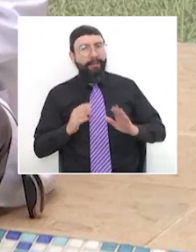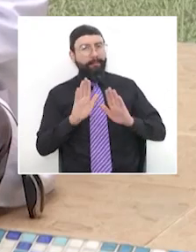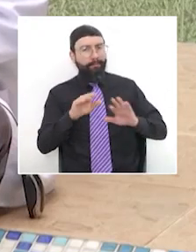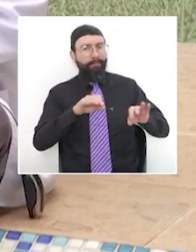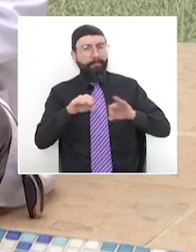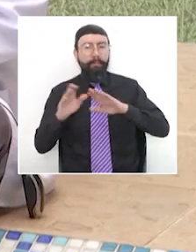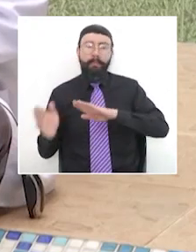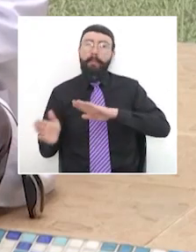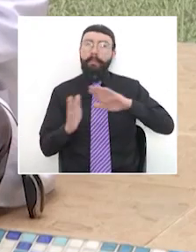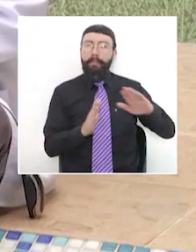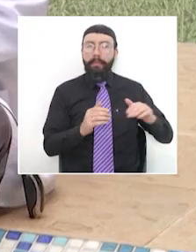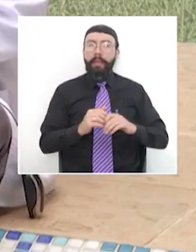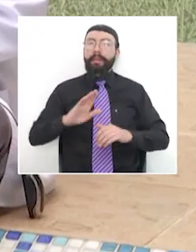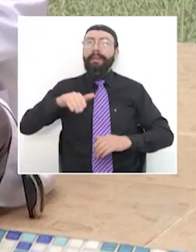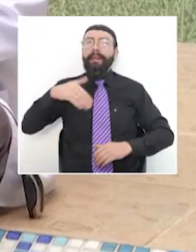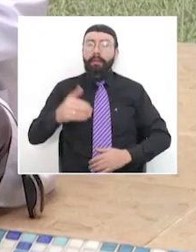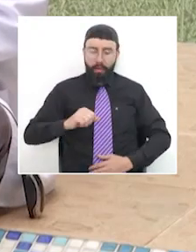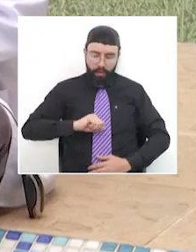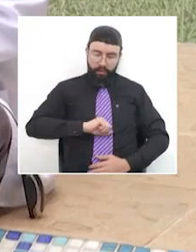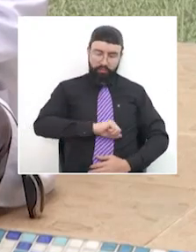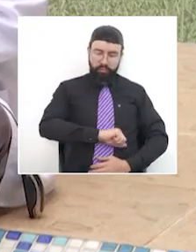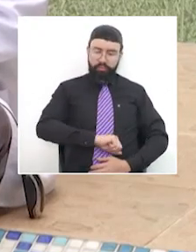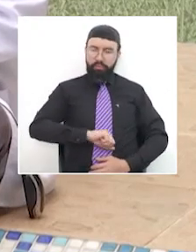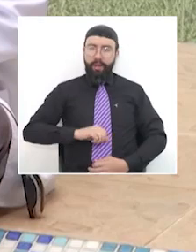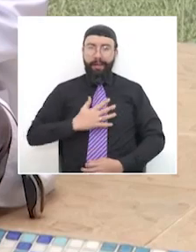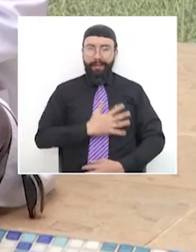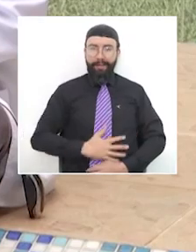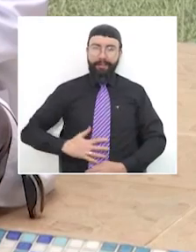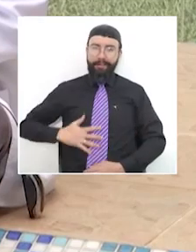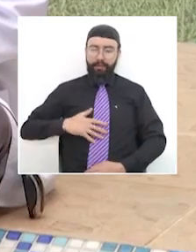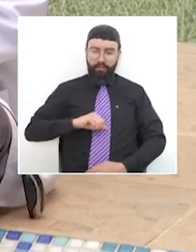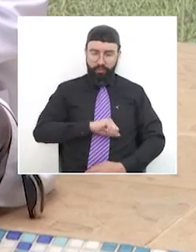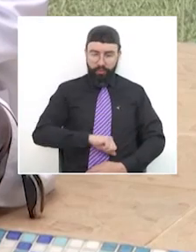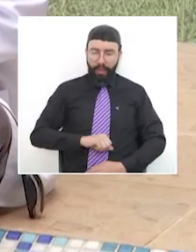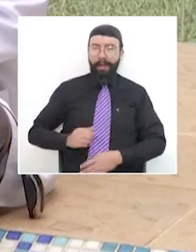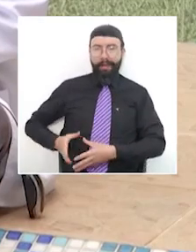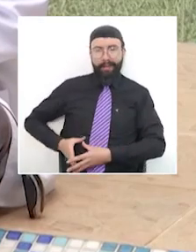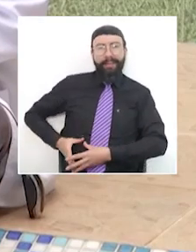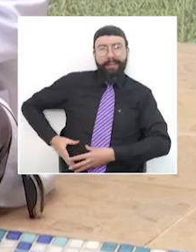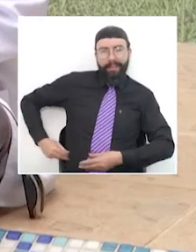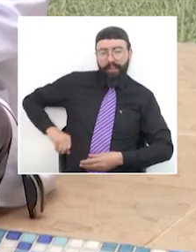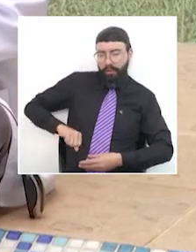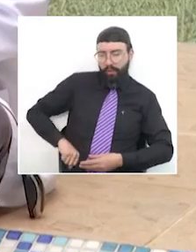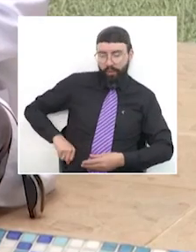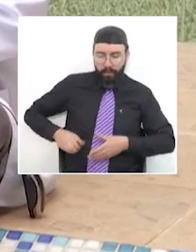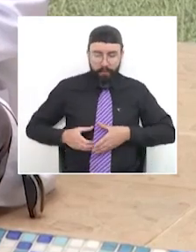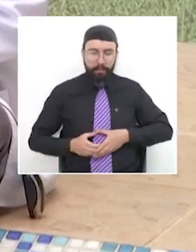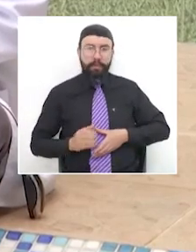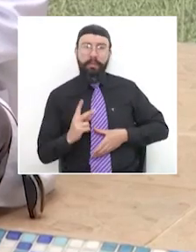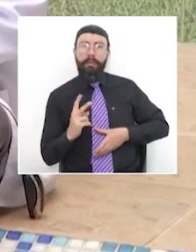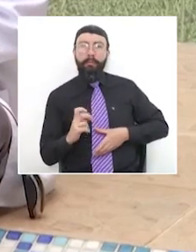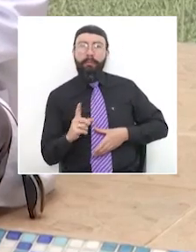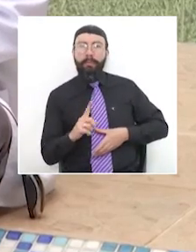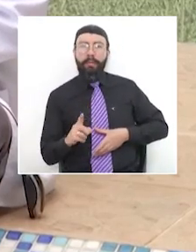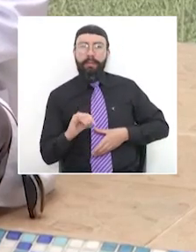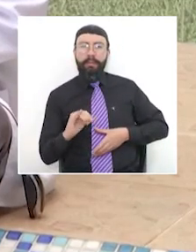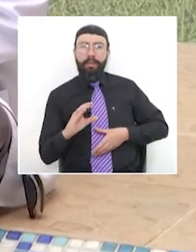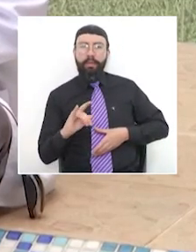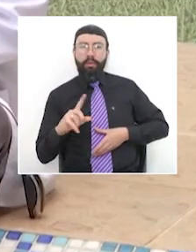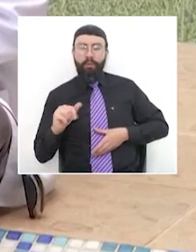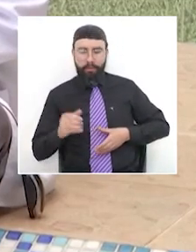luego entramos a la cavidad abdominal. Entonces vamos a ver hígado, vesícula,